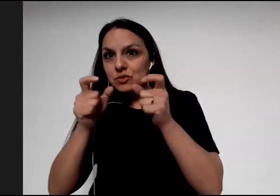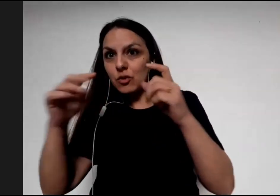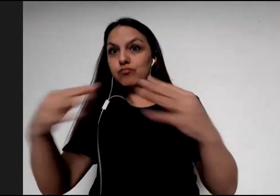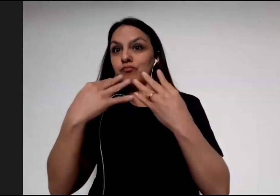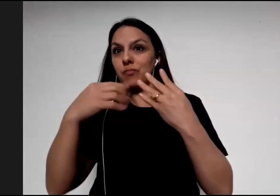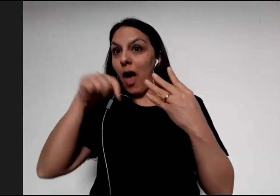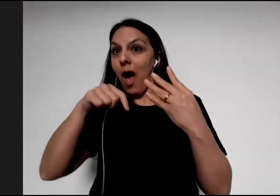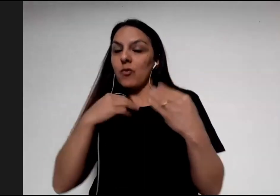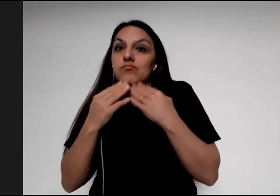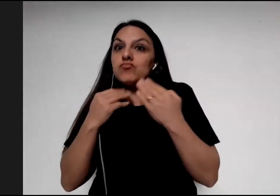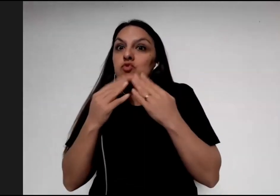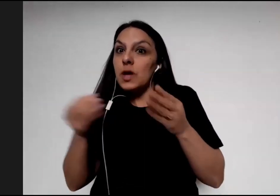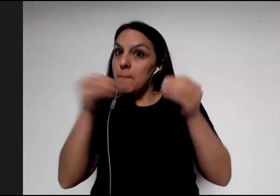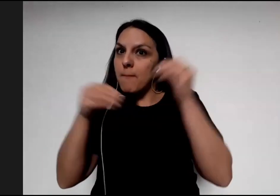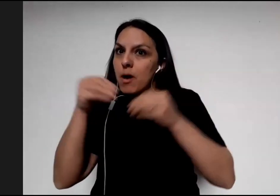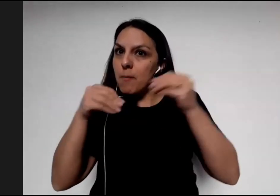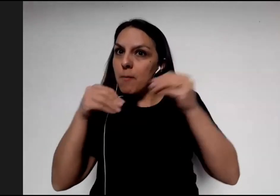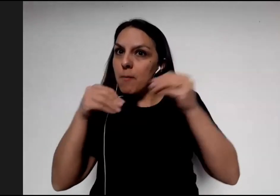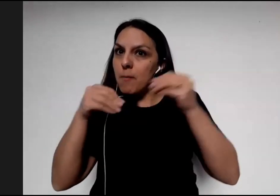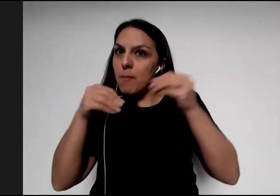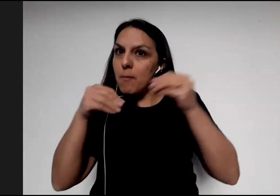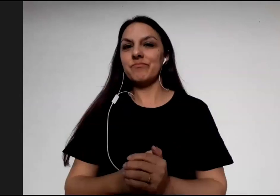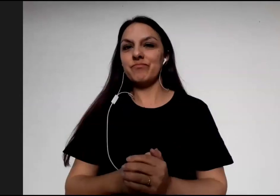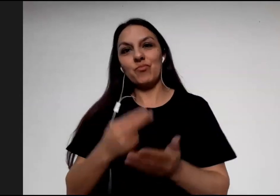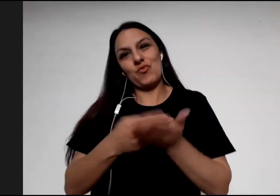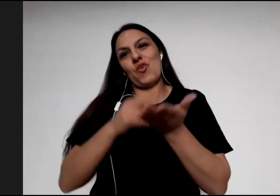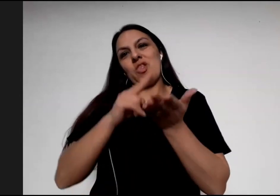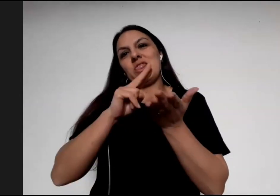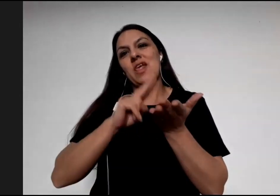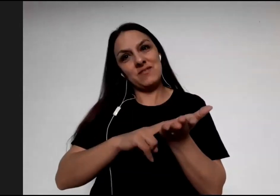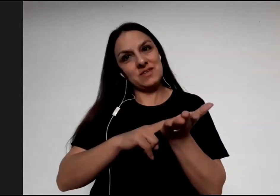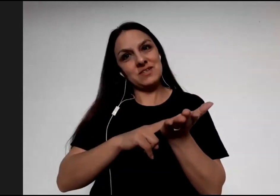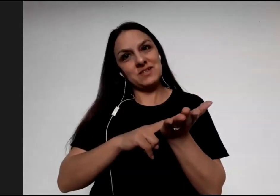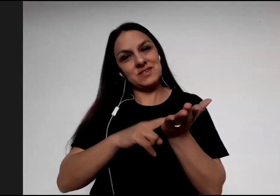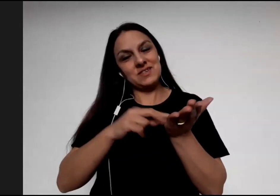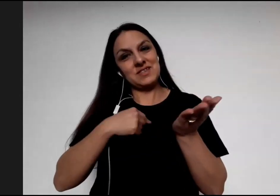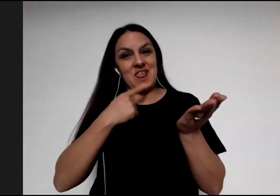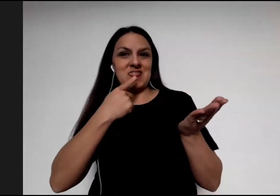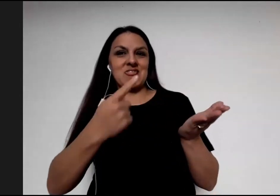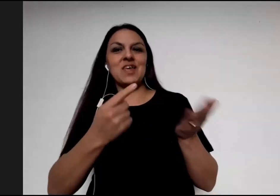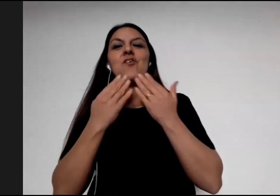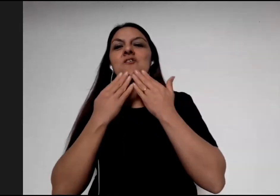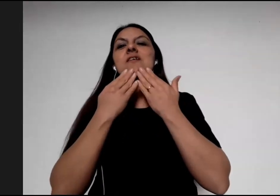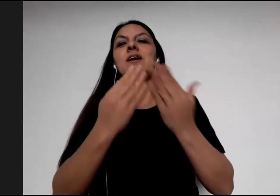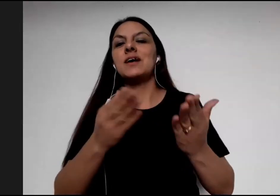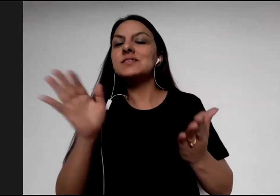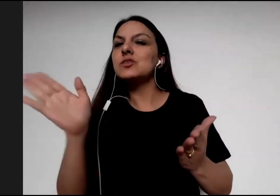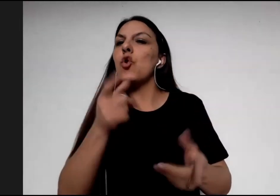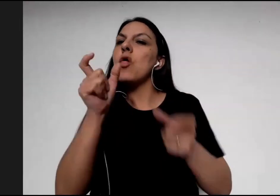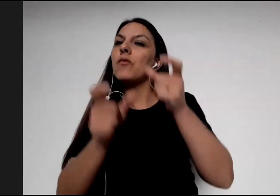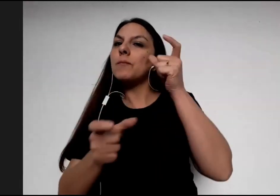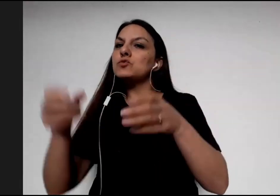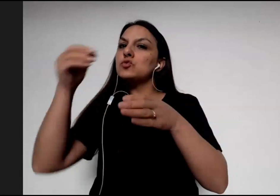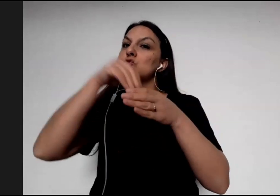momento, y bueno, nuevamente, mi especial agradecimiento a todos los integrantes de